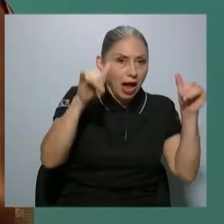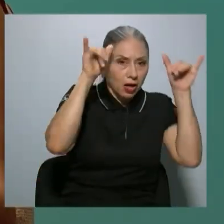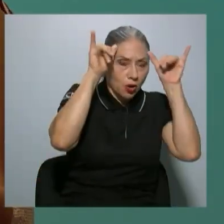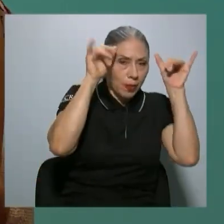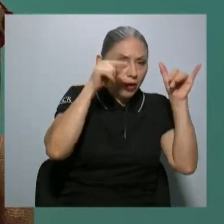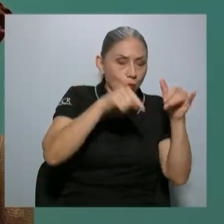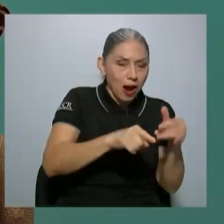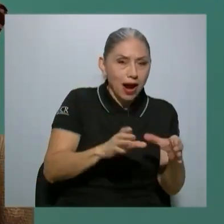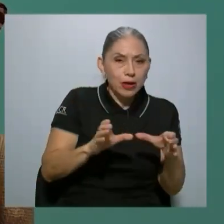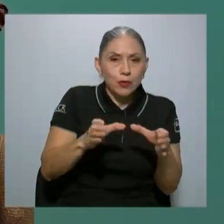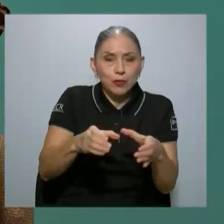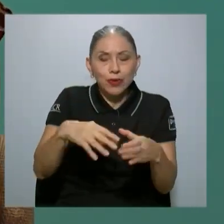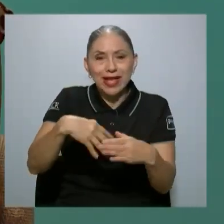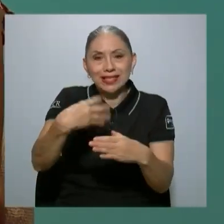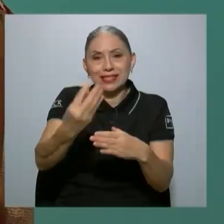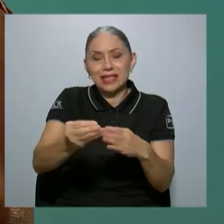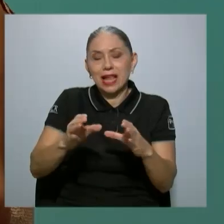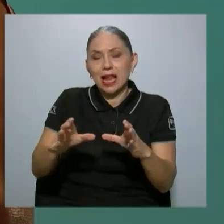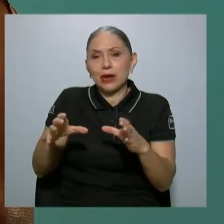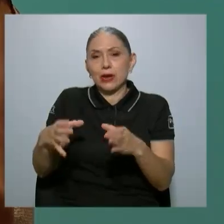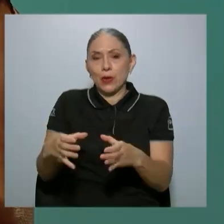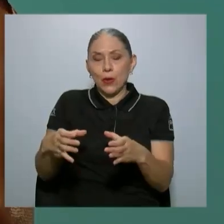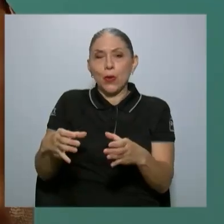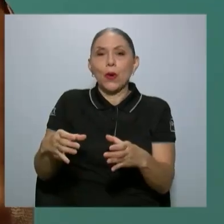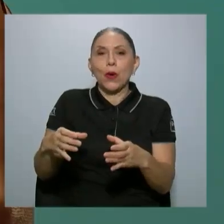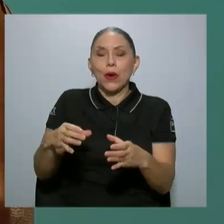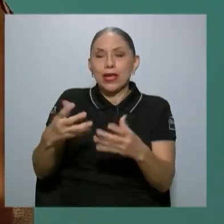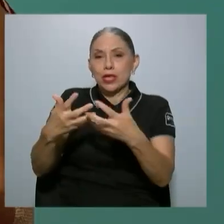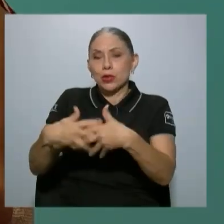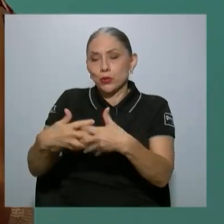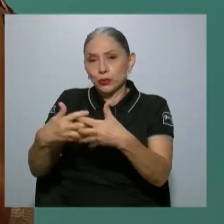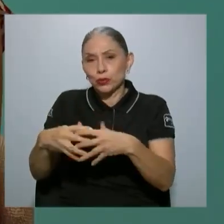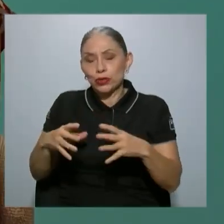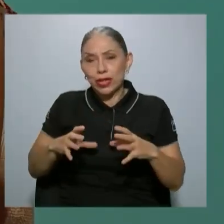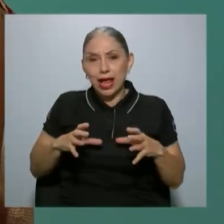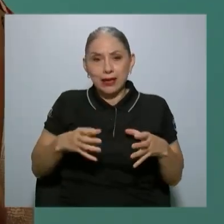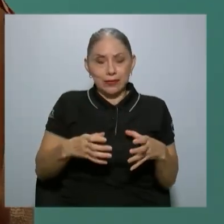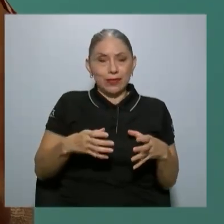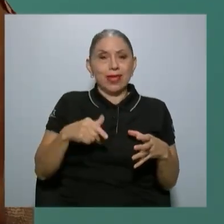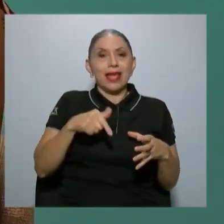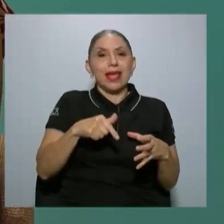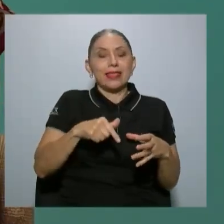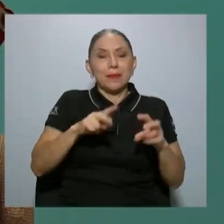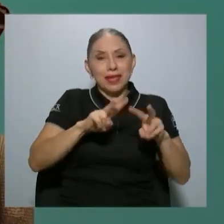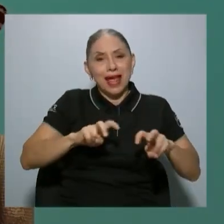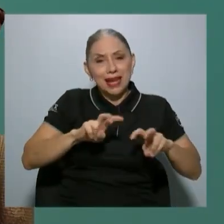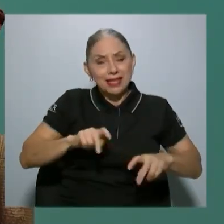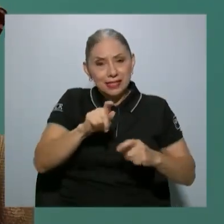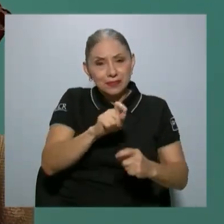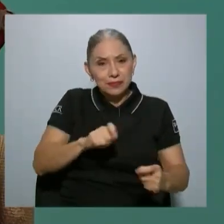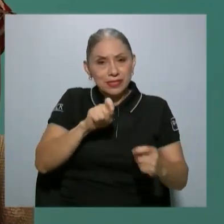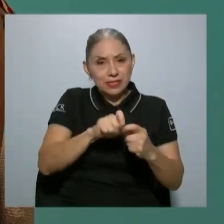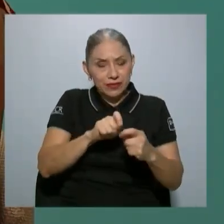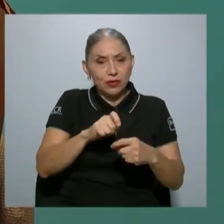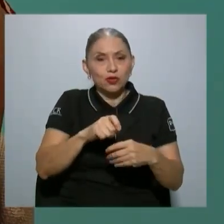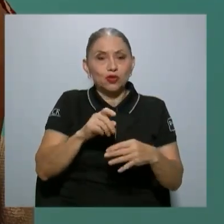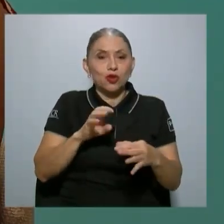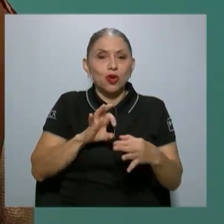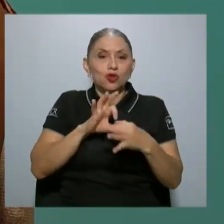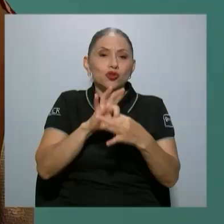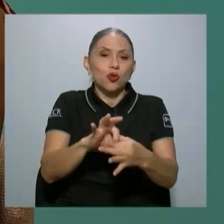sector externo, después incluyó industria, y también habían análisis específicos que se estaban haciendo